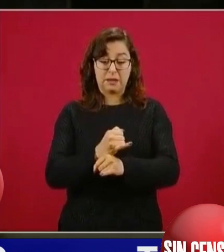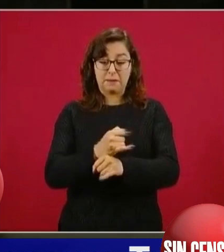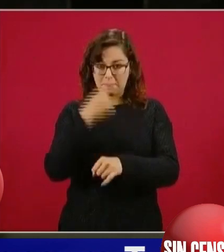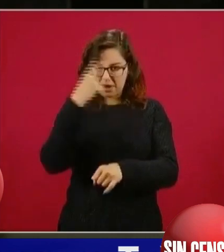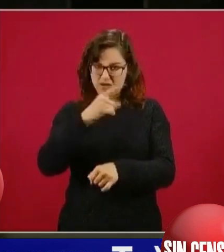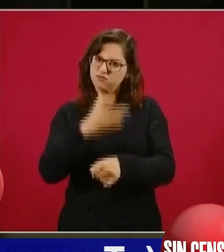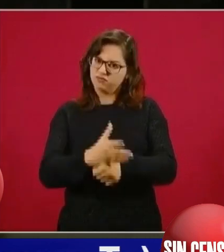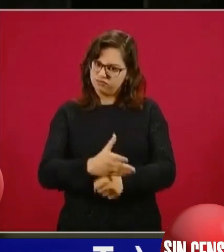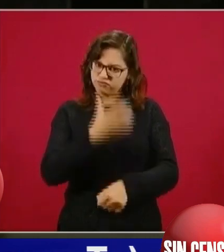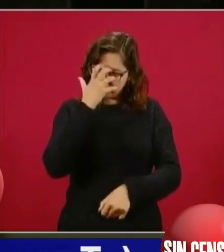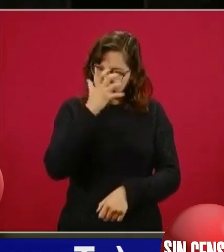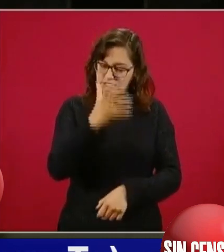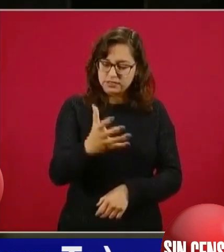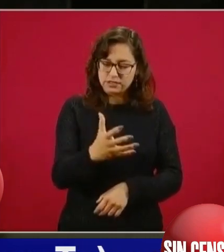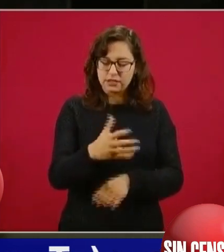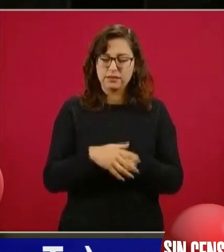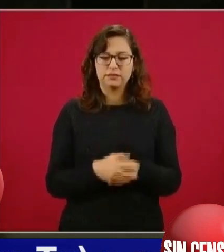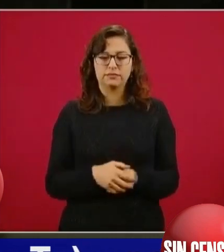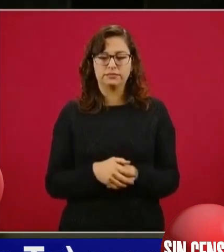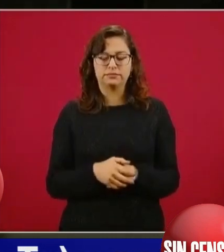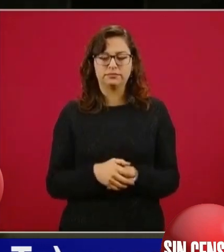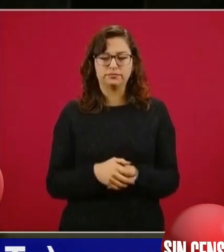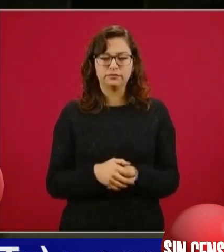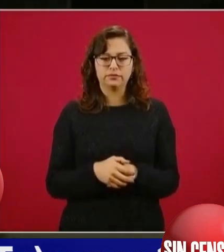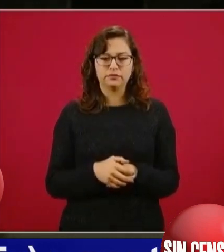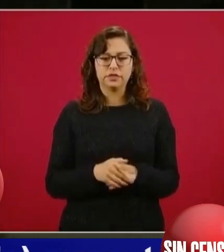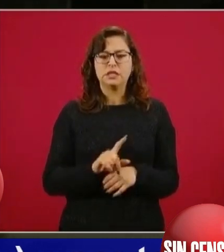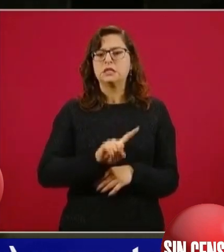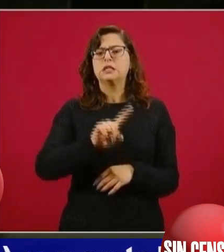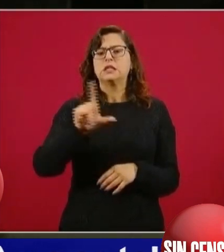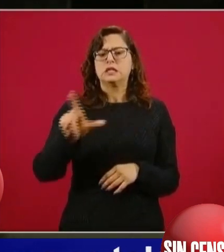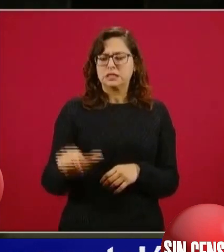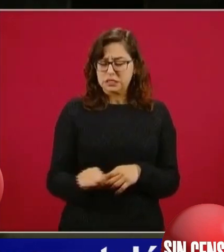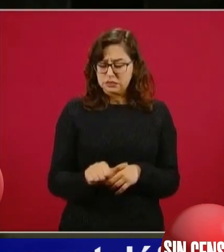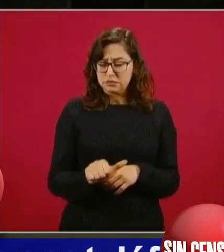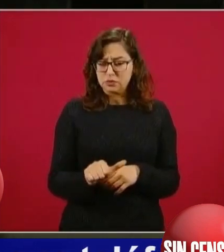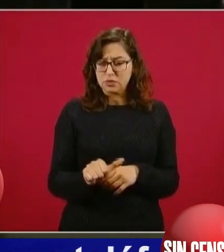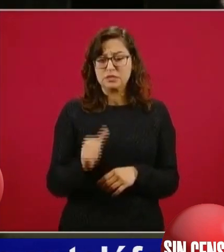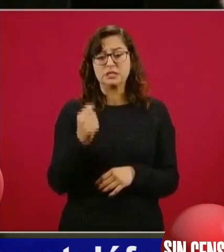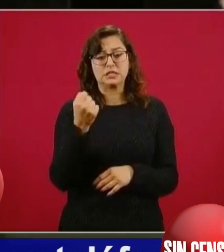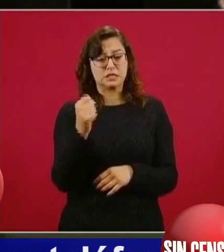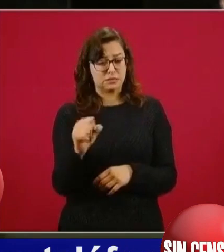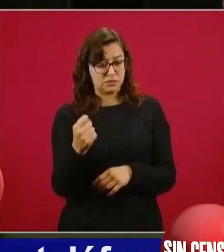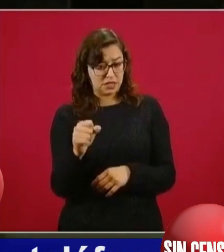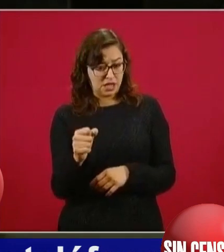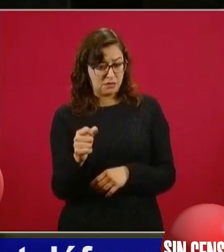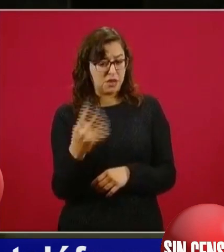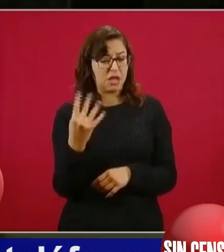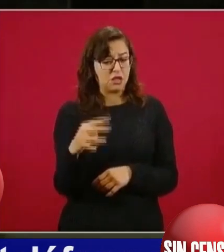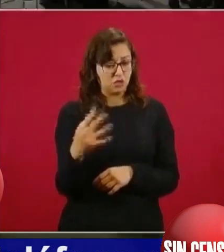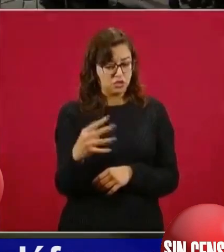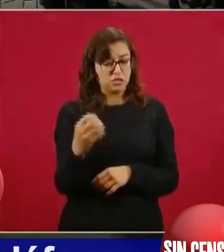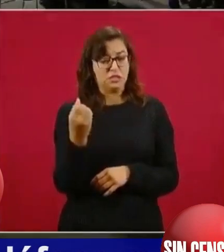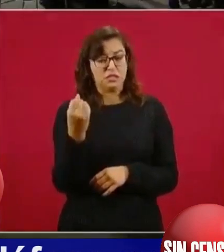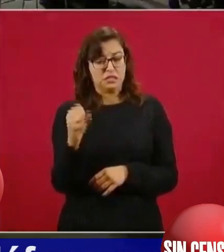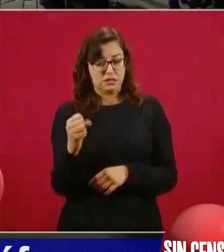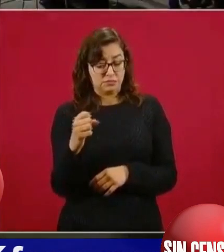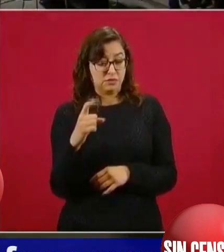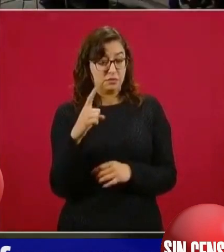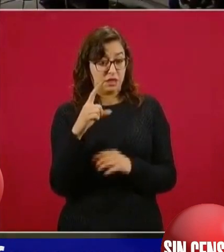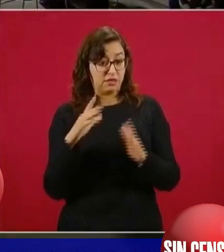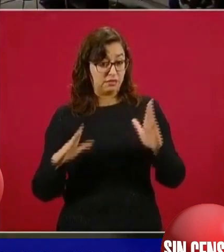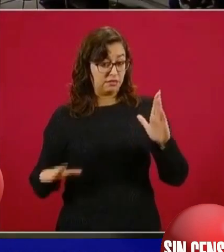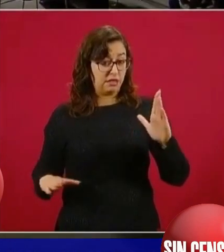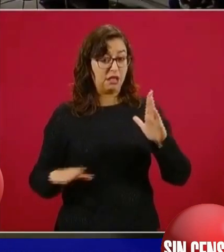impunidad. Y en el encuentro que sostuvo en septiembre, el 14 de septiembre, en